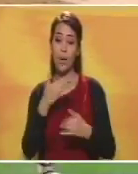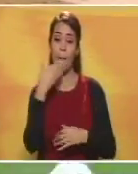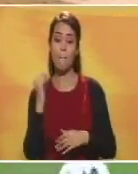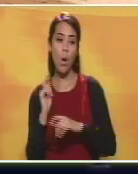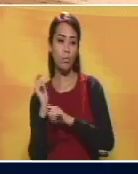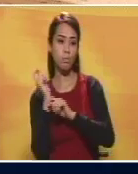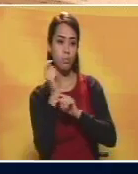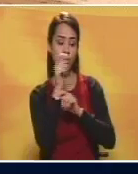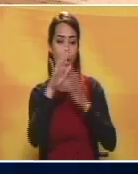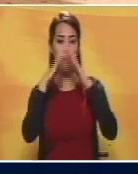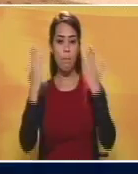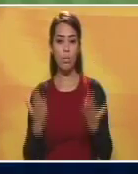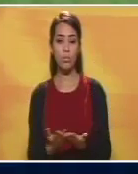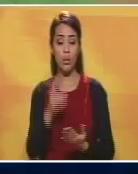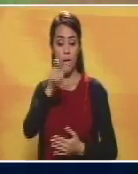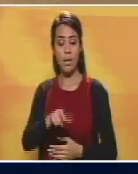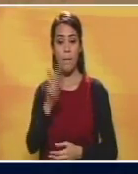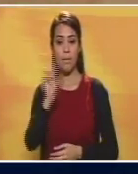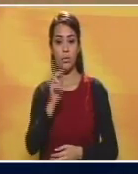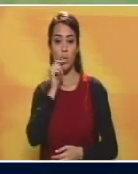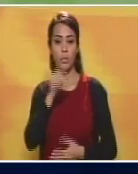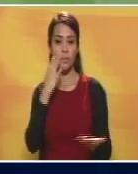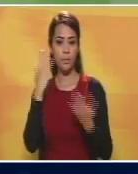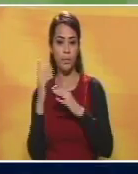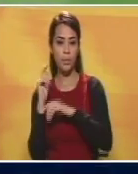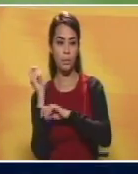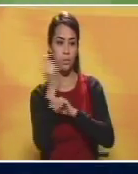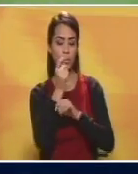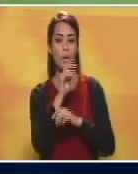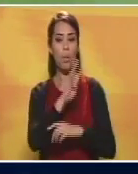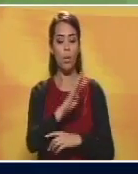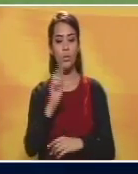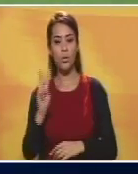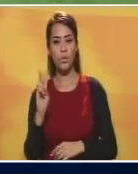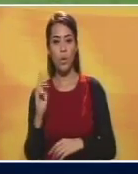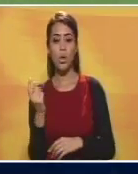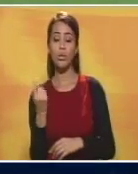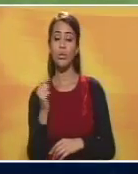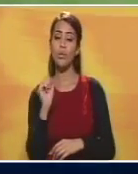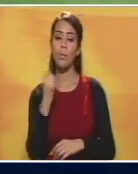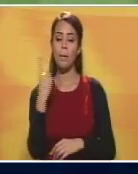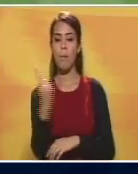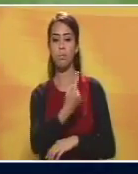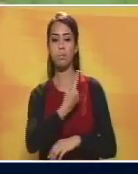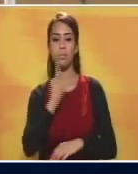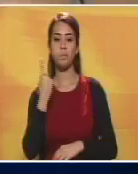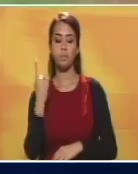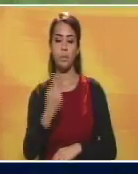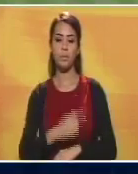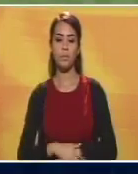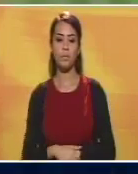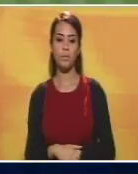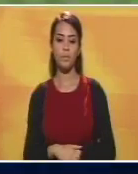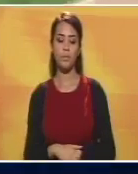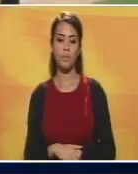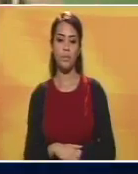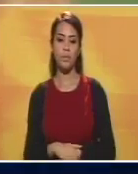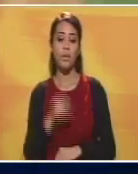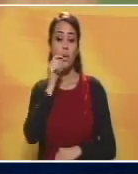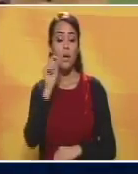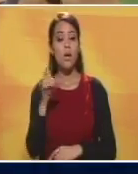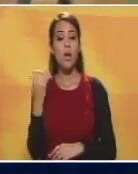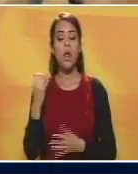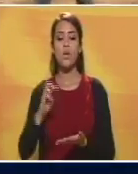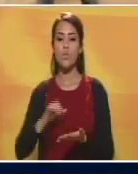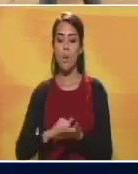béisbol del mundo porque el venezolano Gleyber Torres batió de 4-2 y remolcó su primera carrera en la Gran Carpa en la victoria de los Yankees de Nueva York sobre los Mellizos de